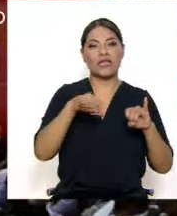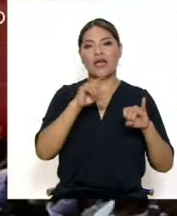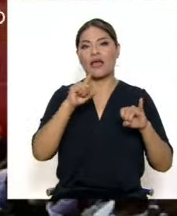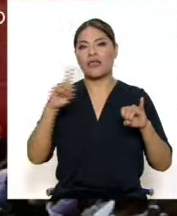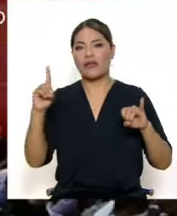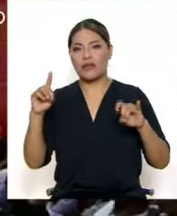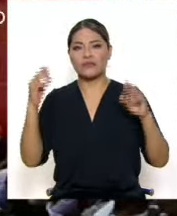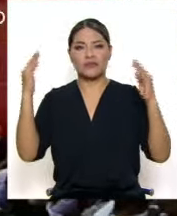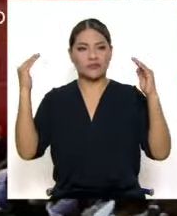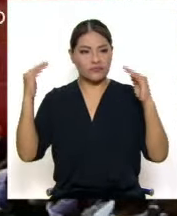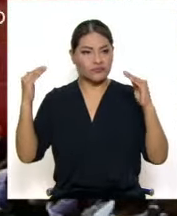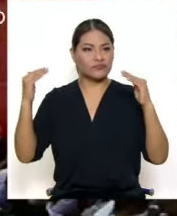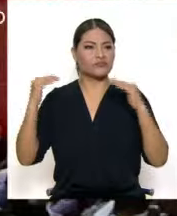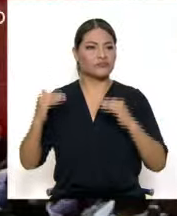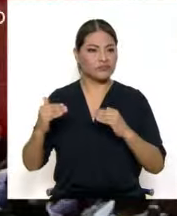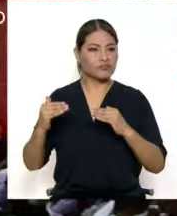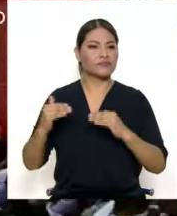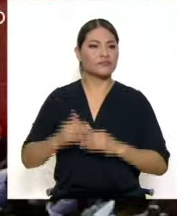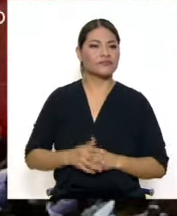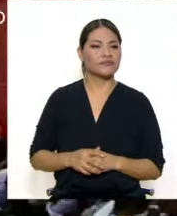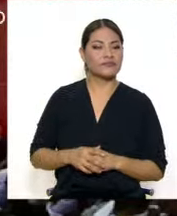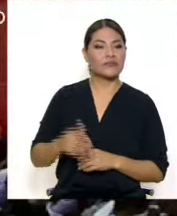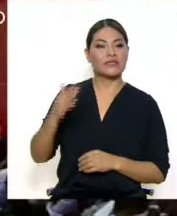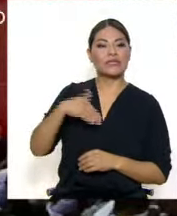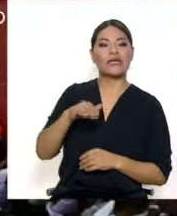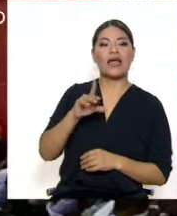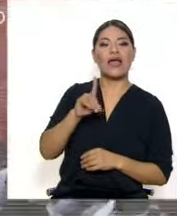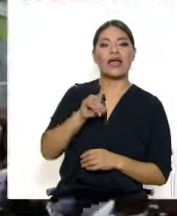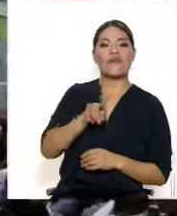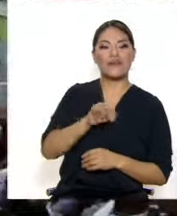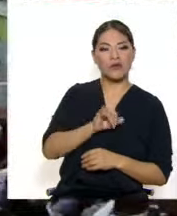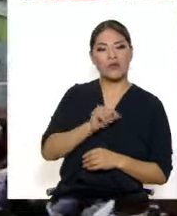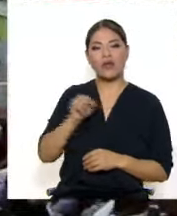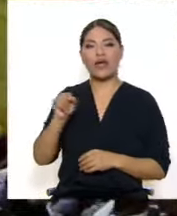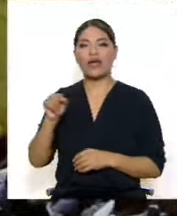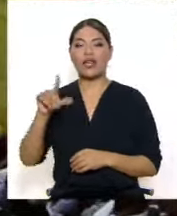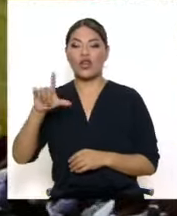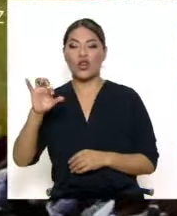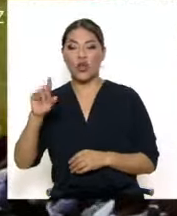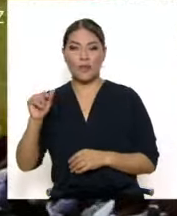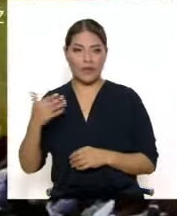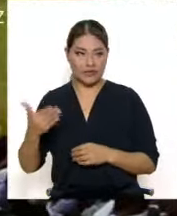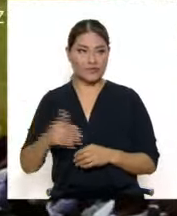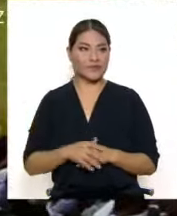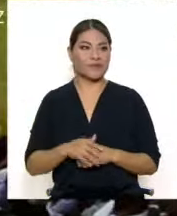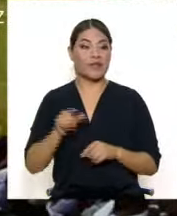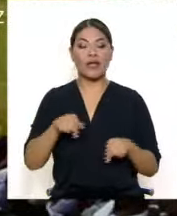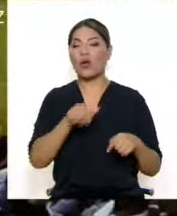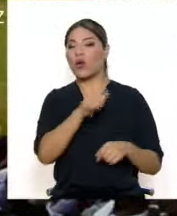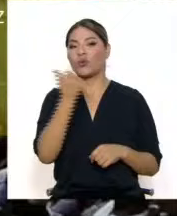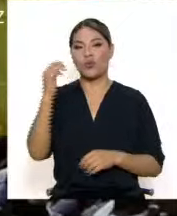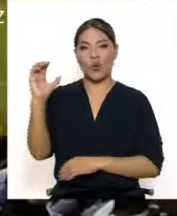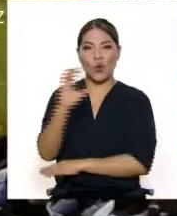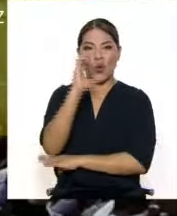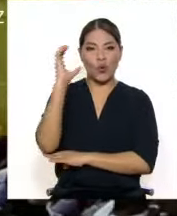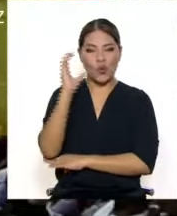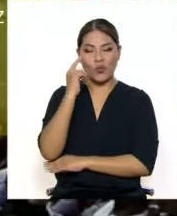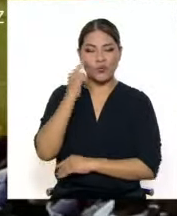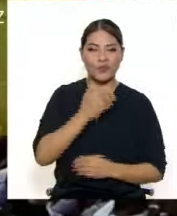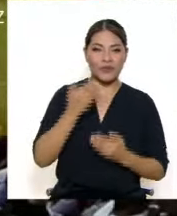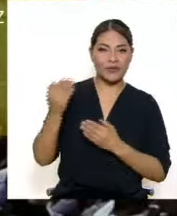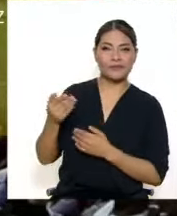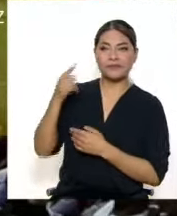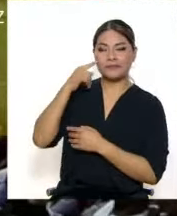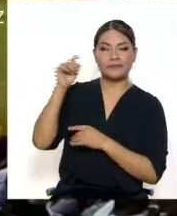función. Al otro sector, Peña. Advíncula y López como carrileros, como atacantes, Valera y La Padula. Mientras